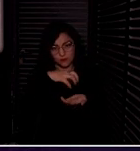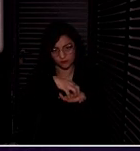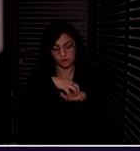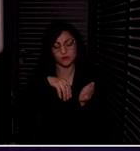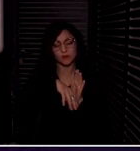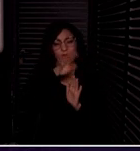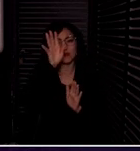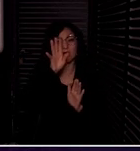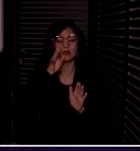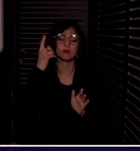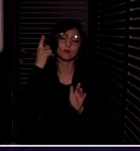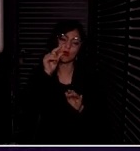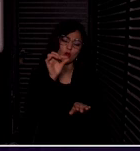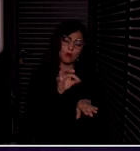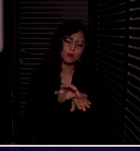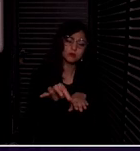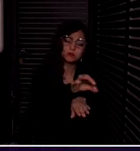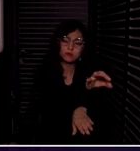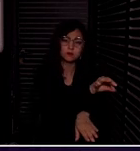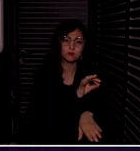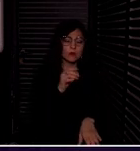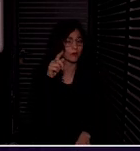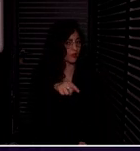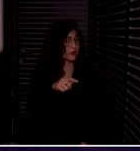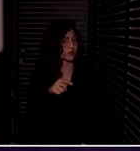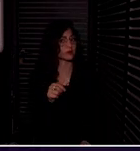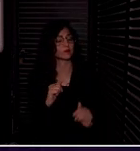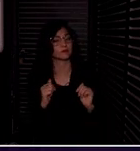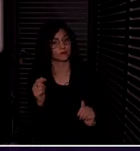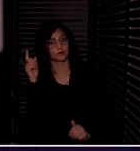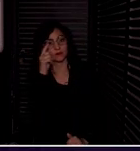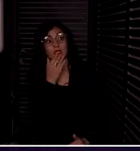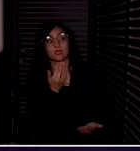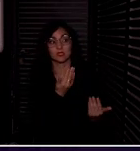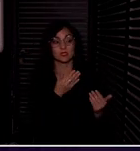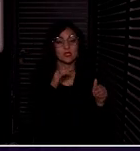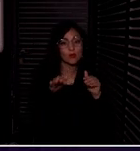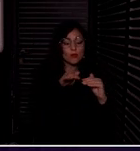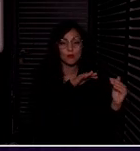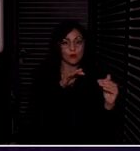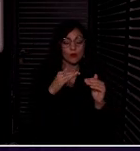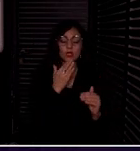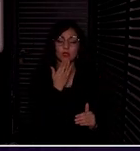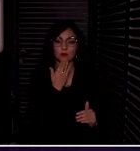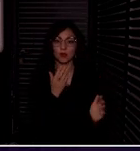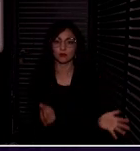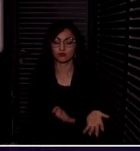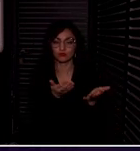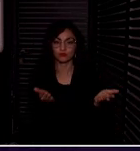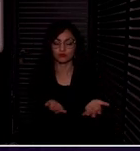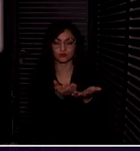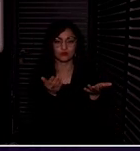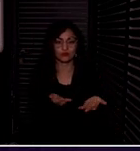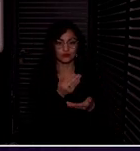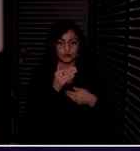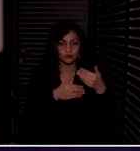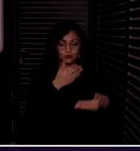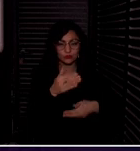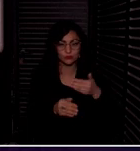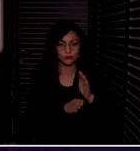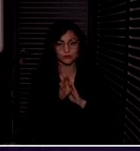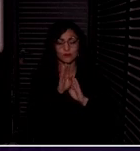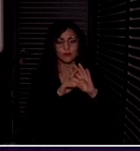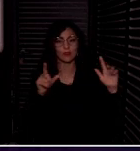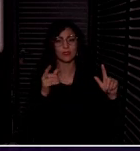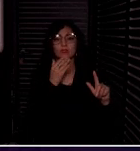y poco en territorio, pero este es un reto, el de la cooperación también. No solo para impulsar las OTTs, sino por un elemento que se